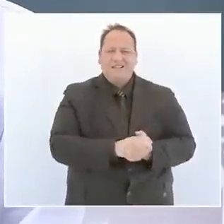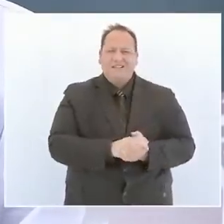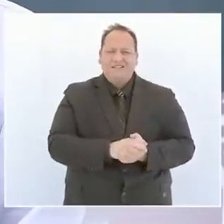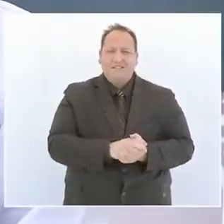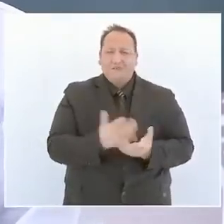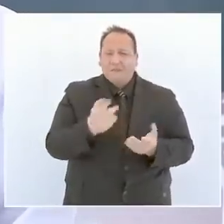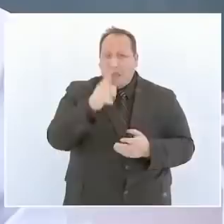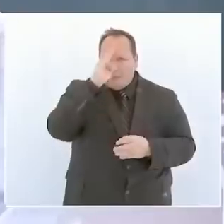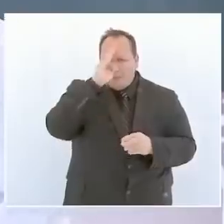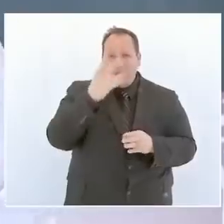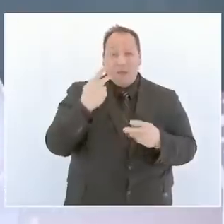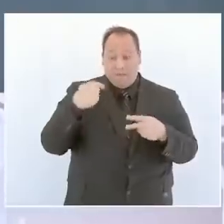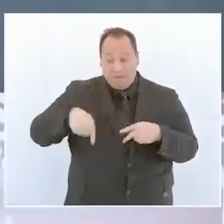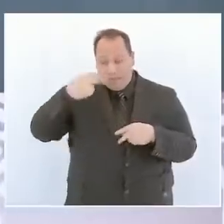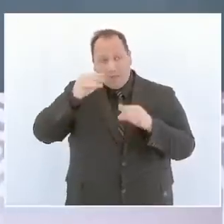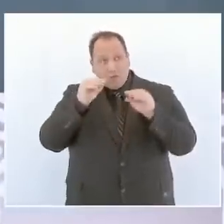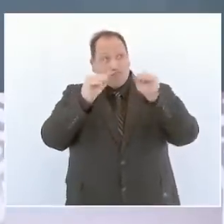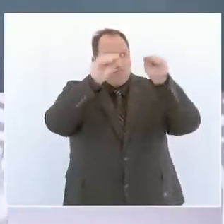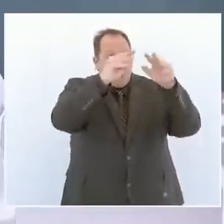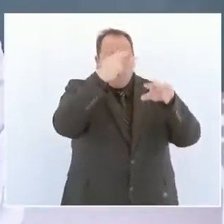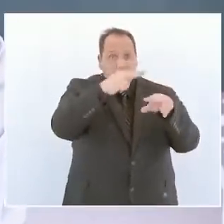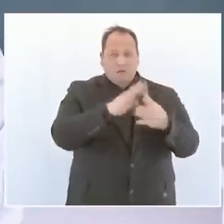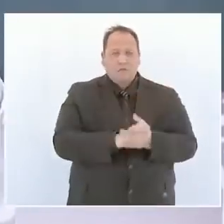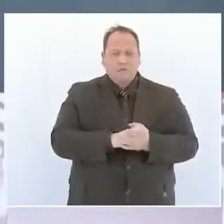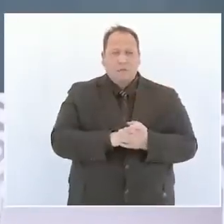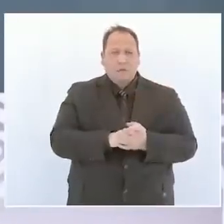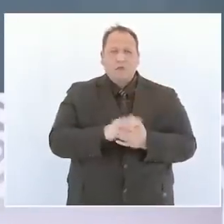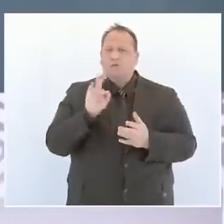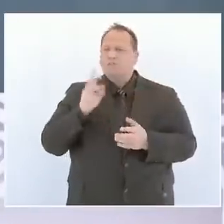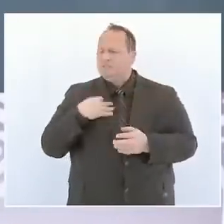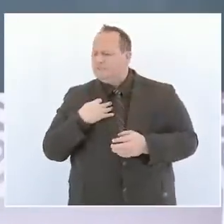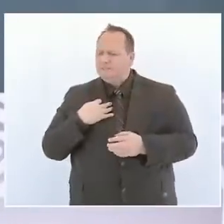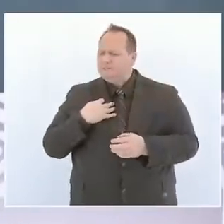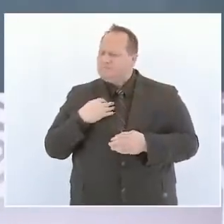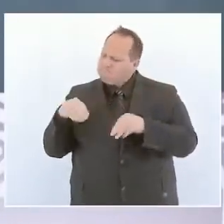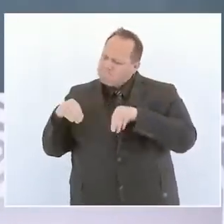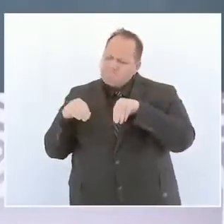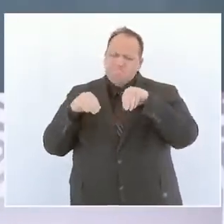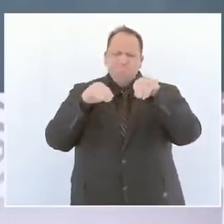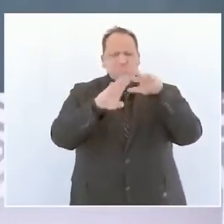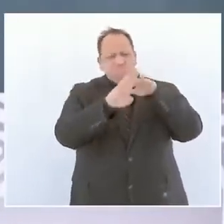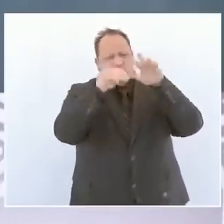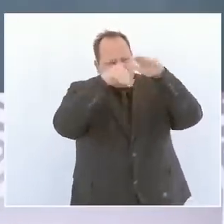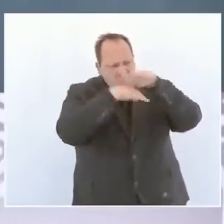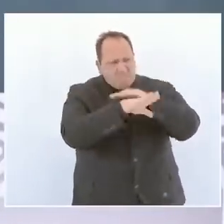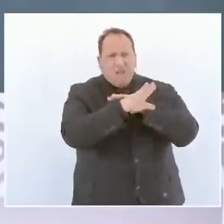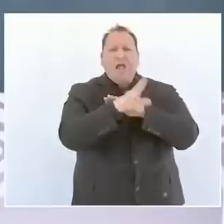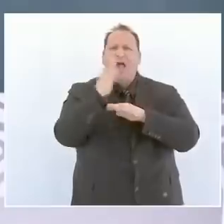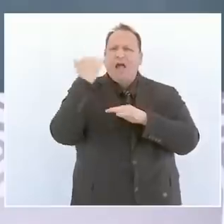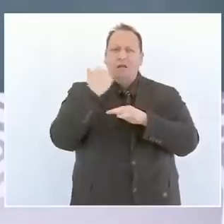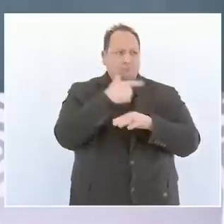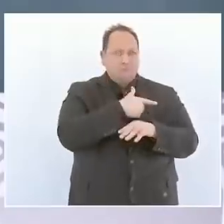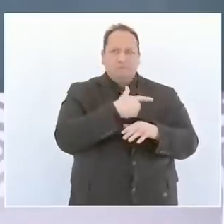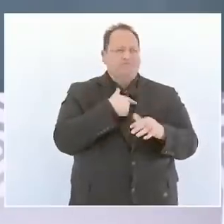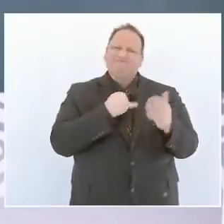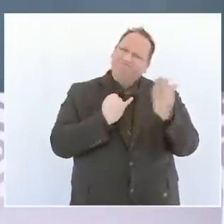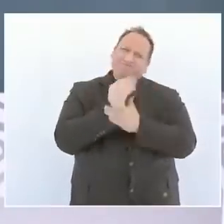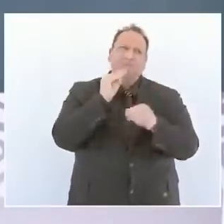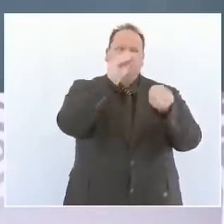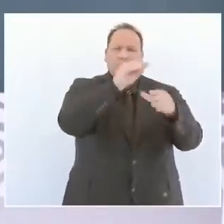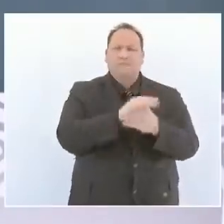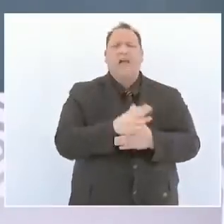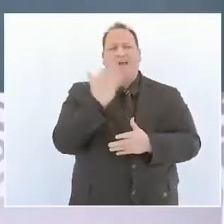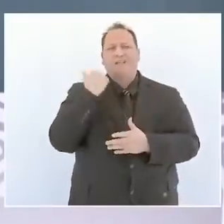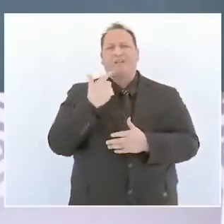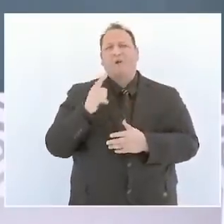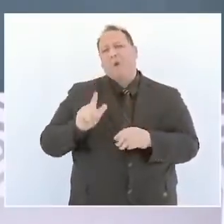porque imagínense si ellos no hubiesen tomado la decisión durante el periodo neoliberal, que fue